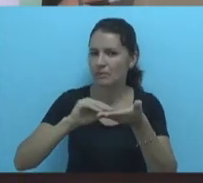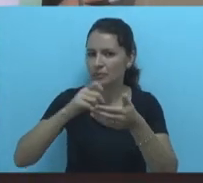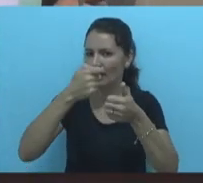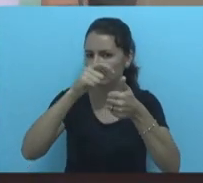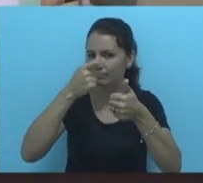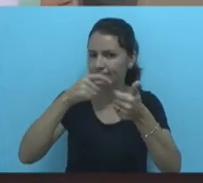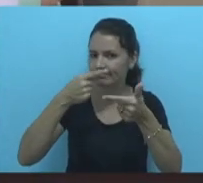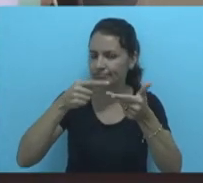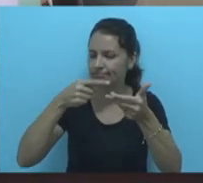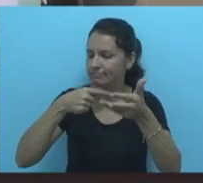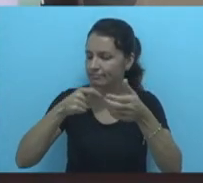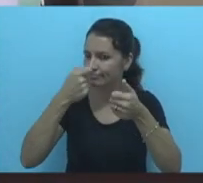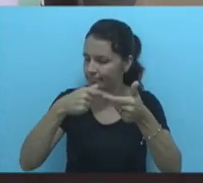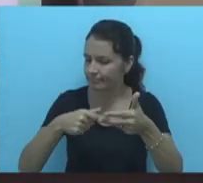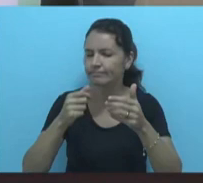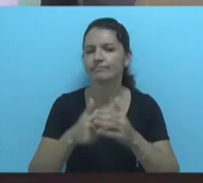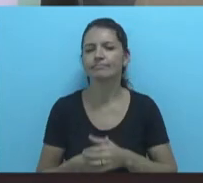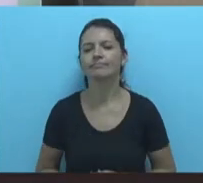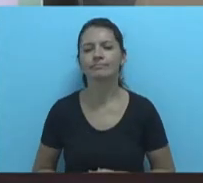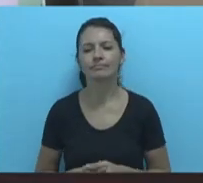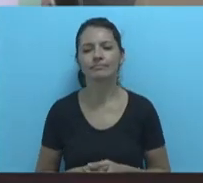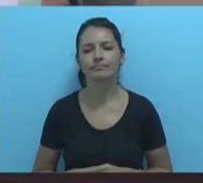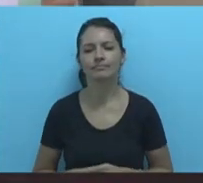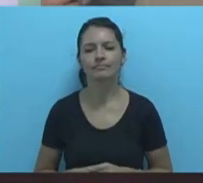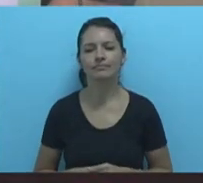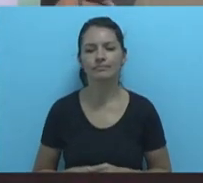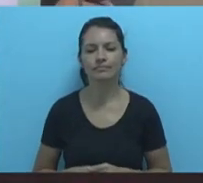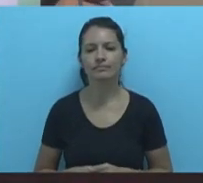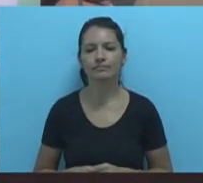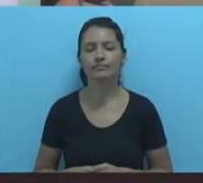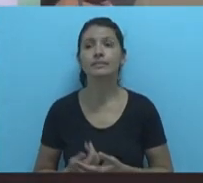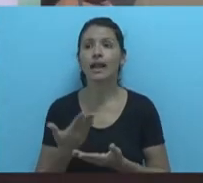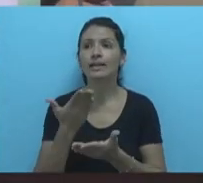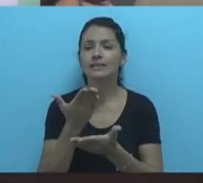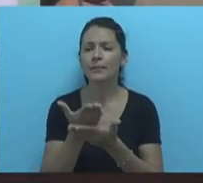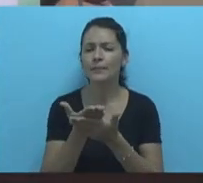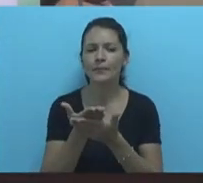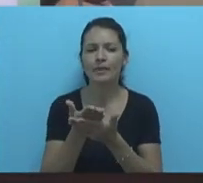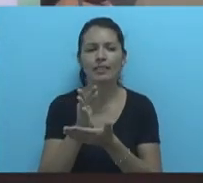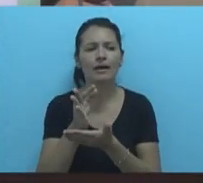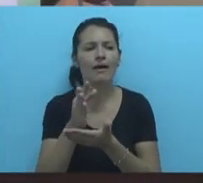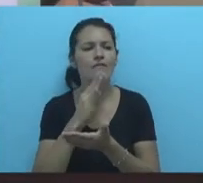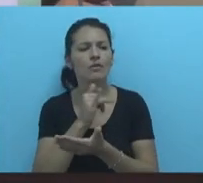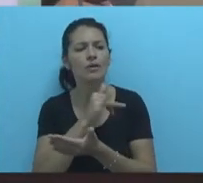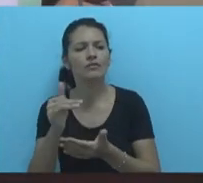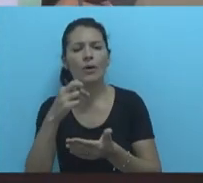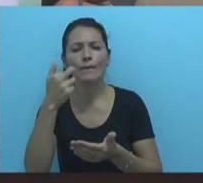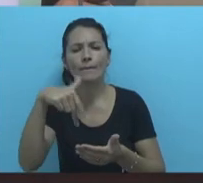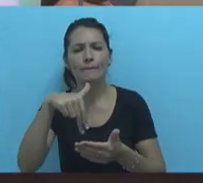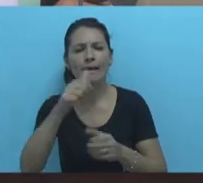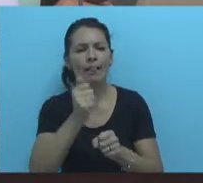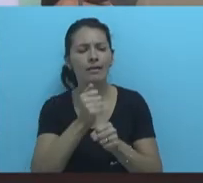Balaguer, Uli Eldin, Catalini y García, por el cual se solicita disponga informar en relación al plan de obras anunciado